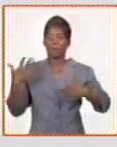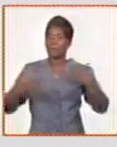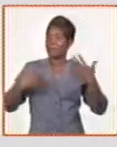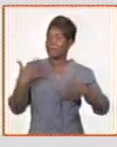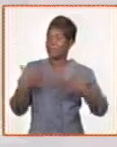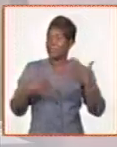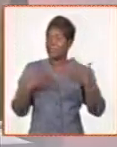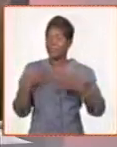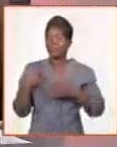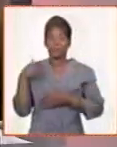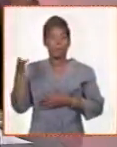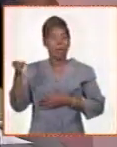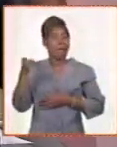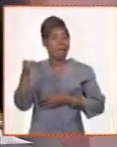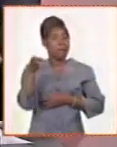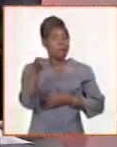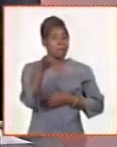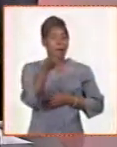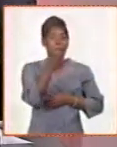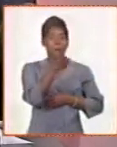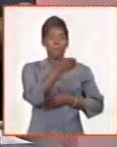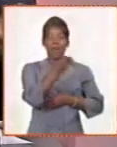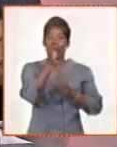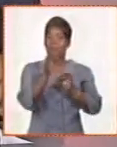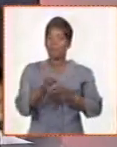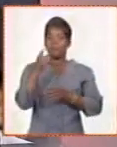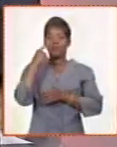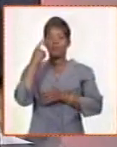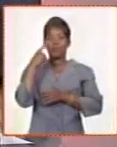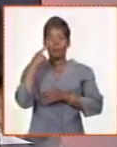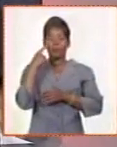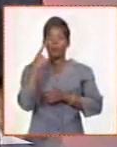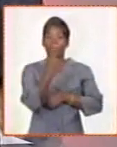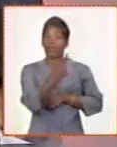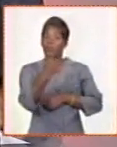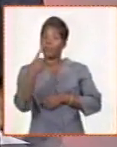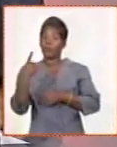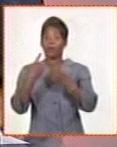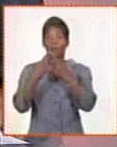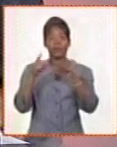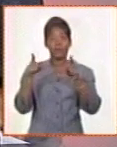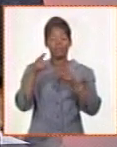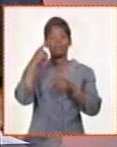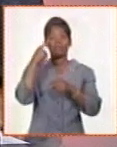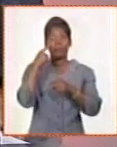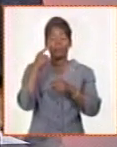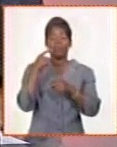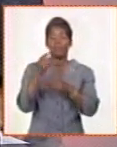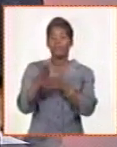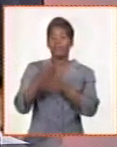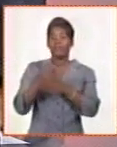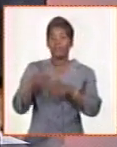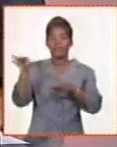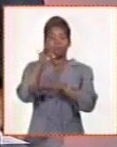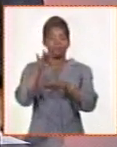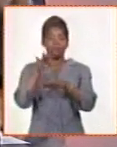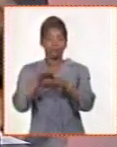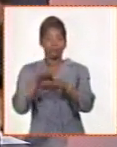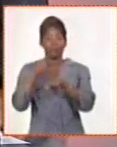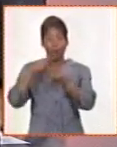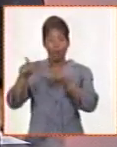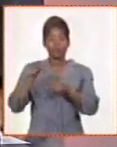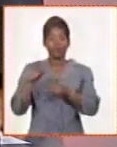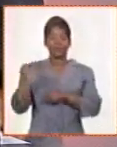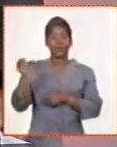lugares. Al mismo tiempo que estaban haciendo esas funciones, estaba la colmenita de Jobao, de Las Tunas, haciendo funciones en el